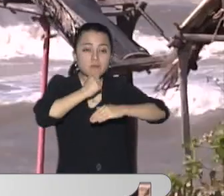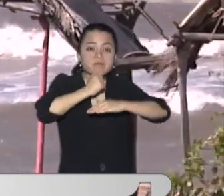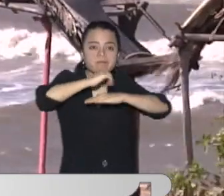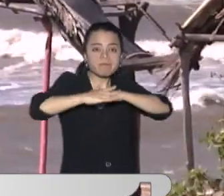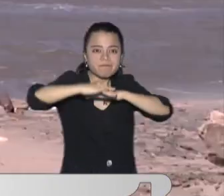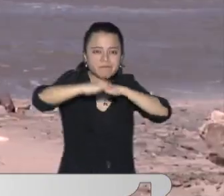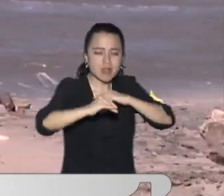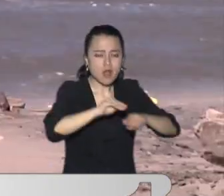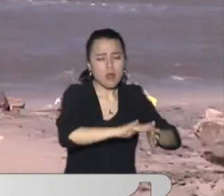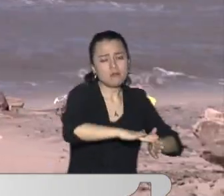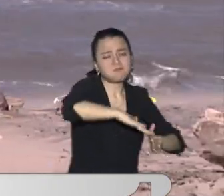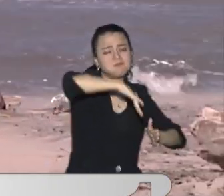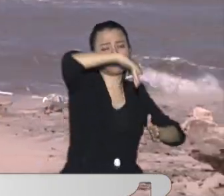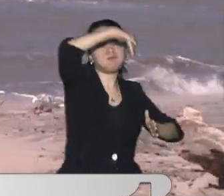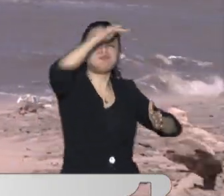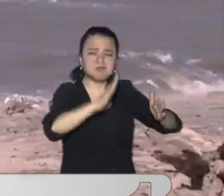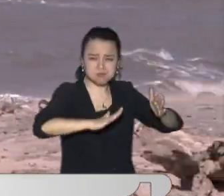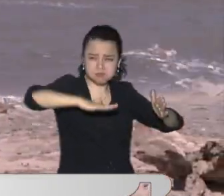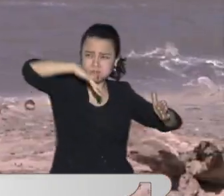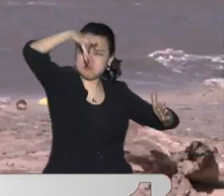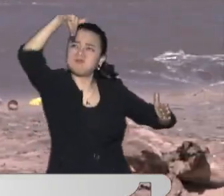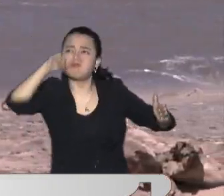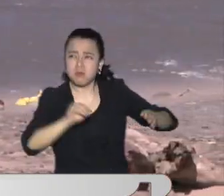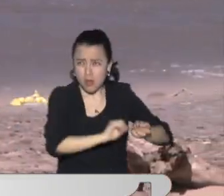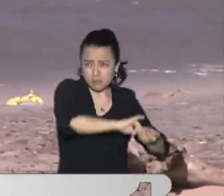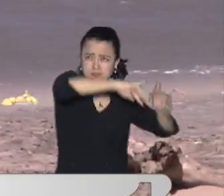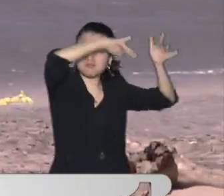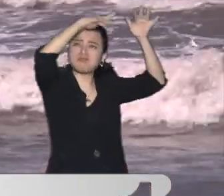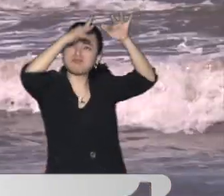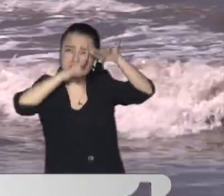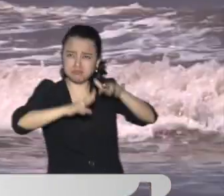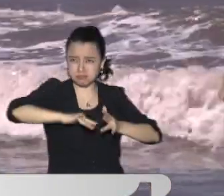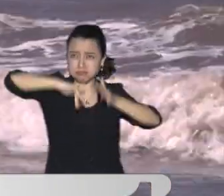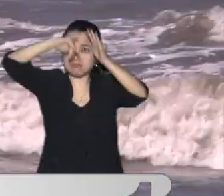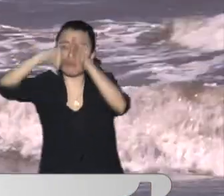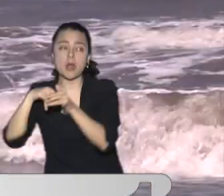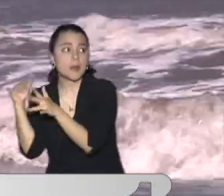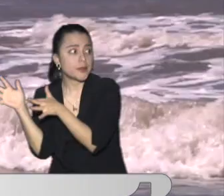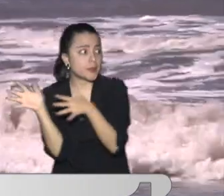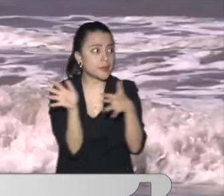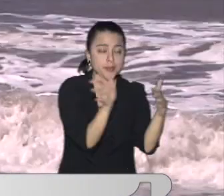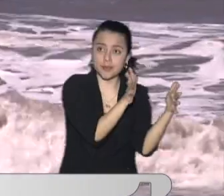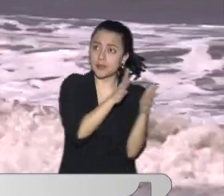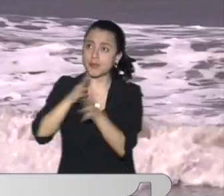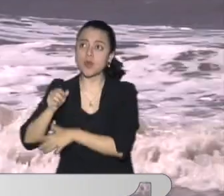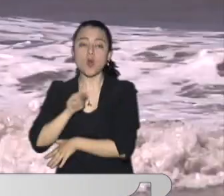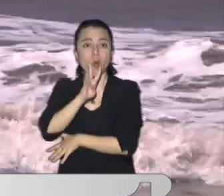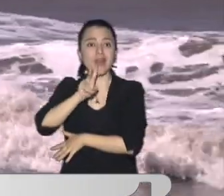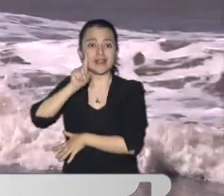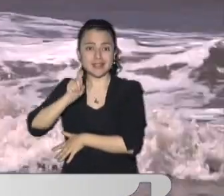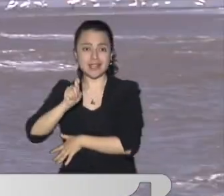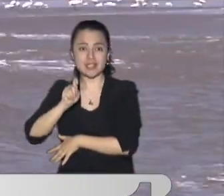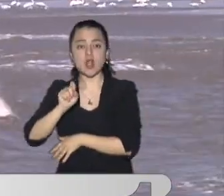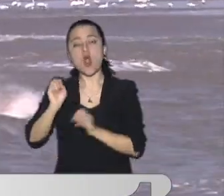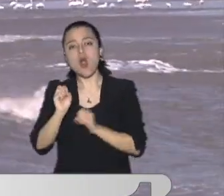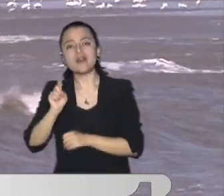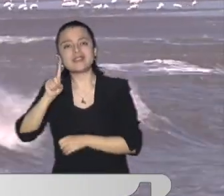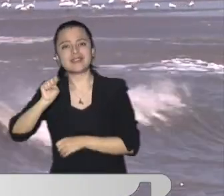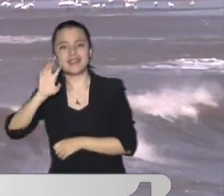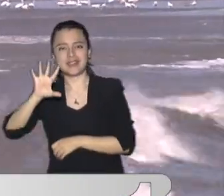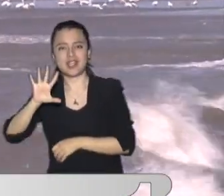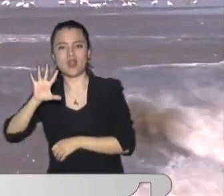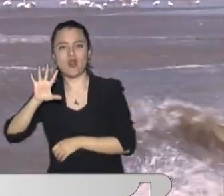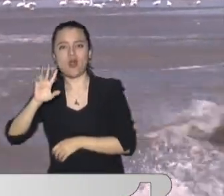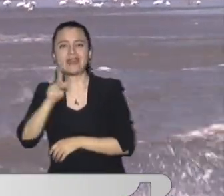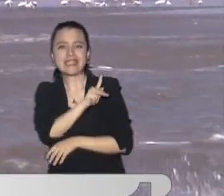Los vientos podrán alcanzar velocidades que oscilan entre los 46 y los 65 kilómetros por hora con posibilidad de